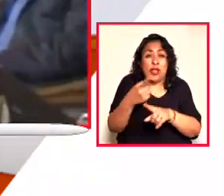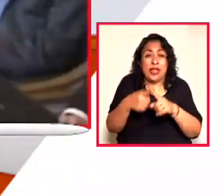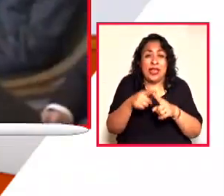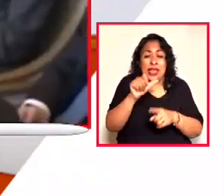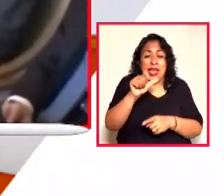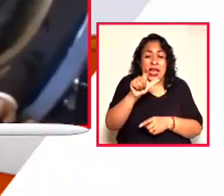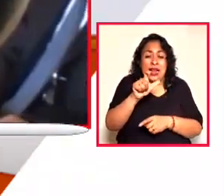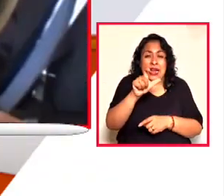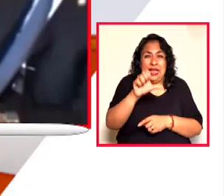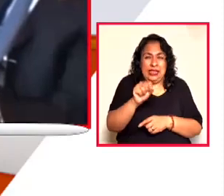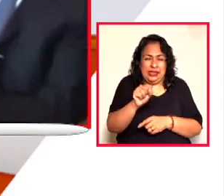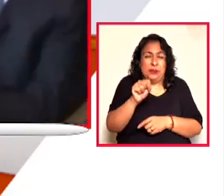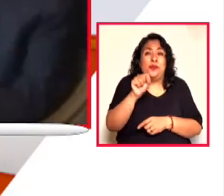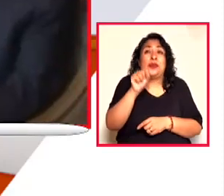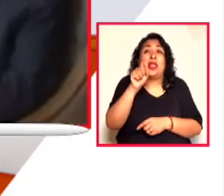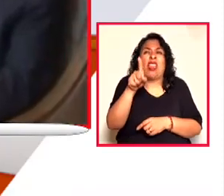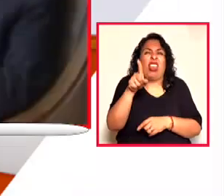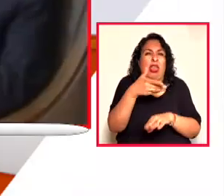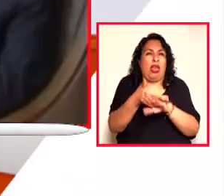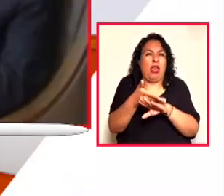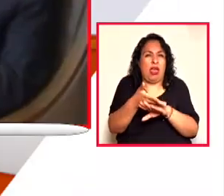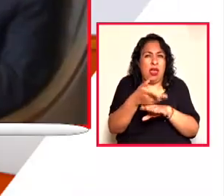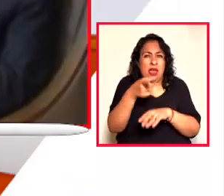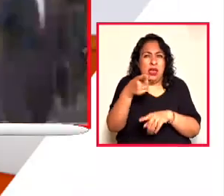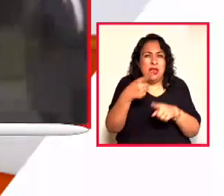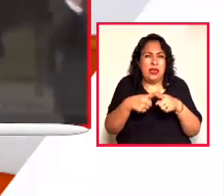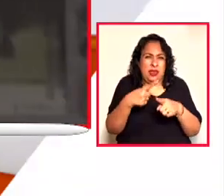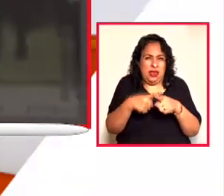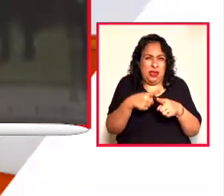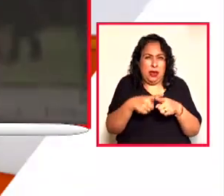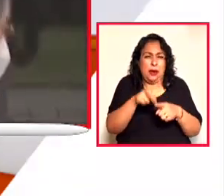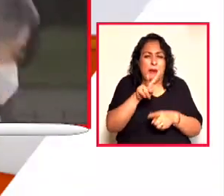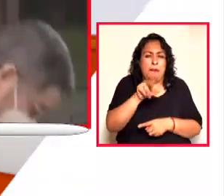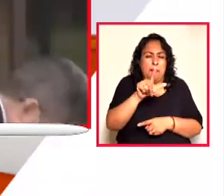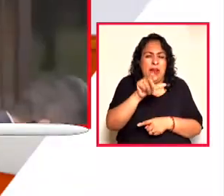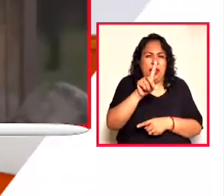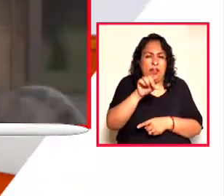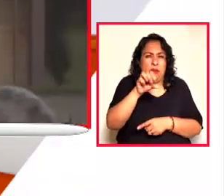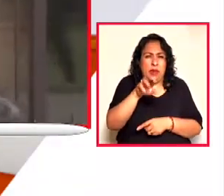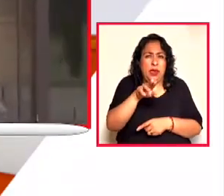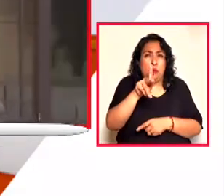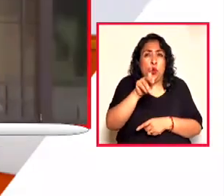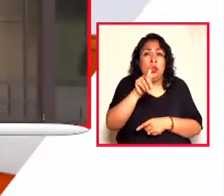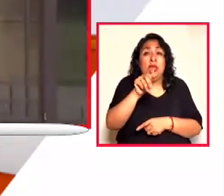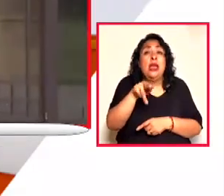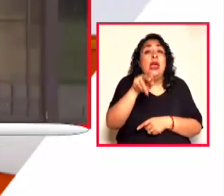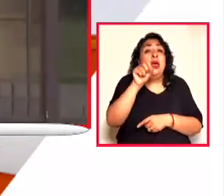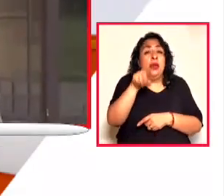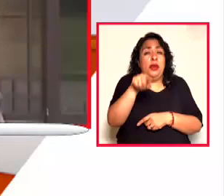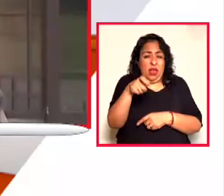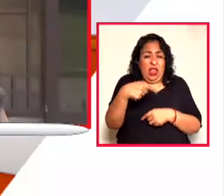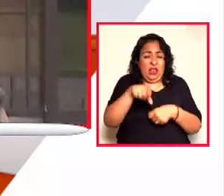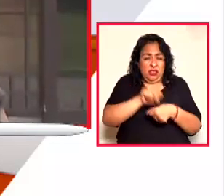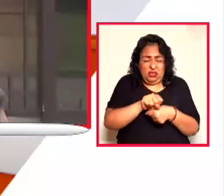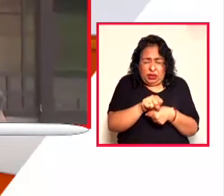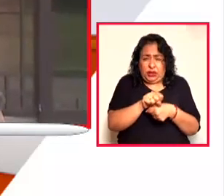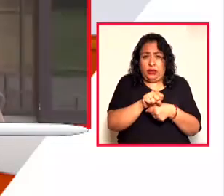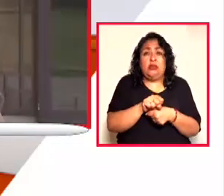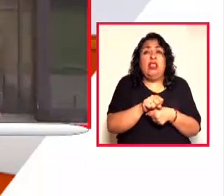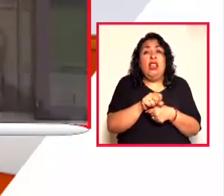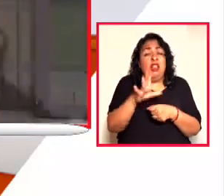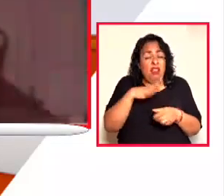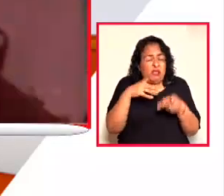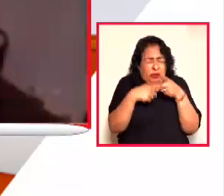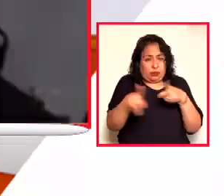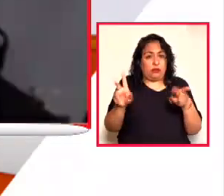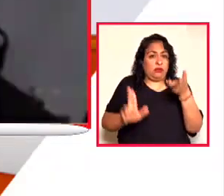Navalny, que es uno de los opositores de Vladimir Putin, y quien precisamente esta semana ha iniciado una